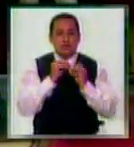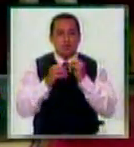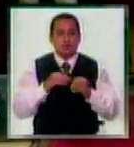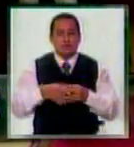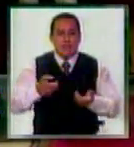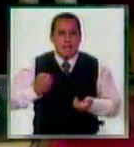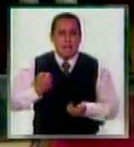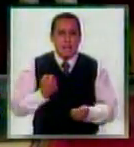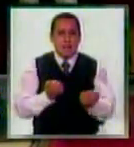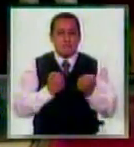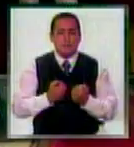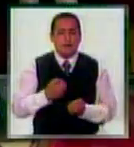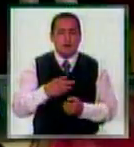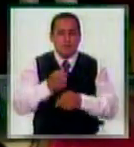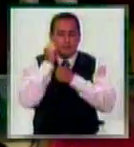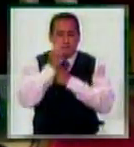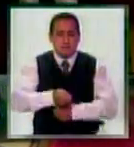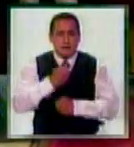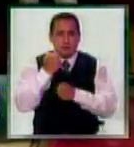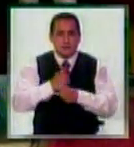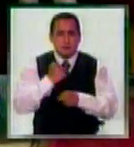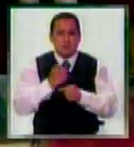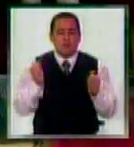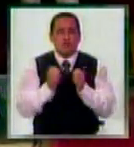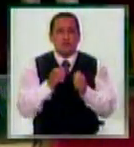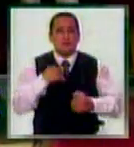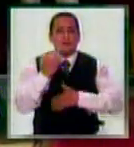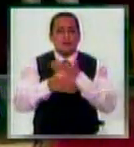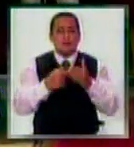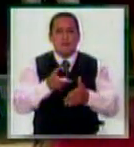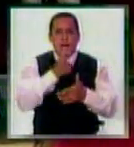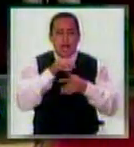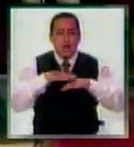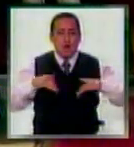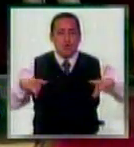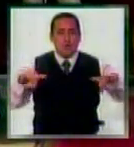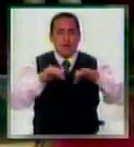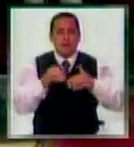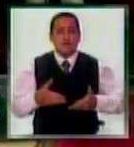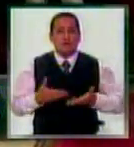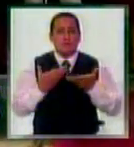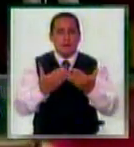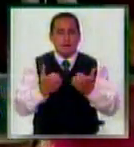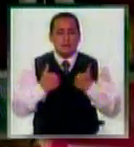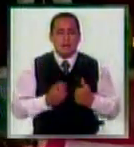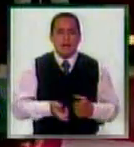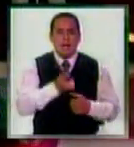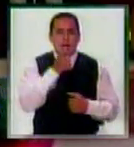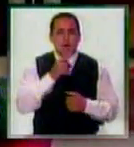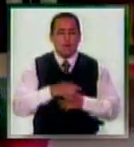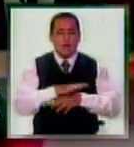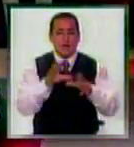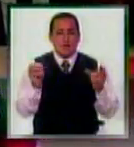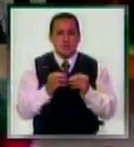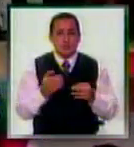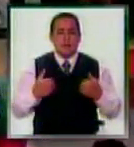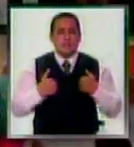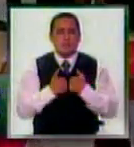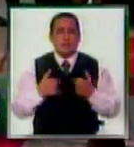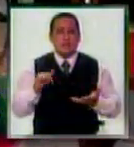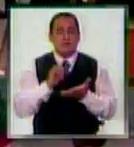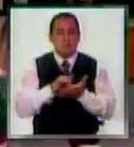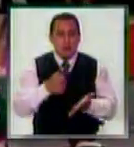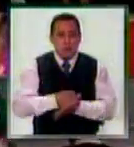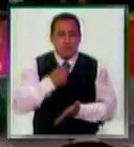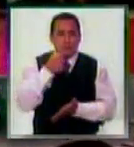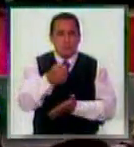lampa, un pico, y trabajamos juntos y sale su represa, y eso les va a permitir tener agua para el ganado que ustedes van a